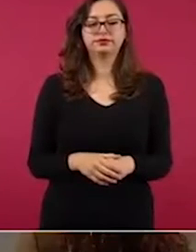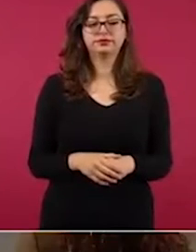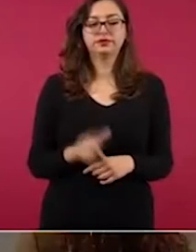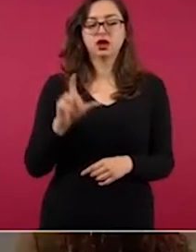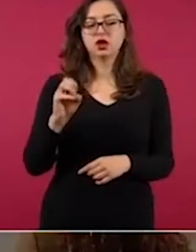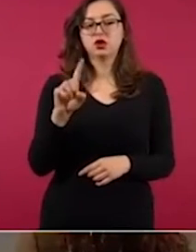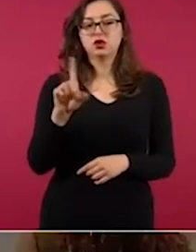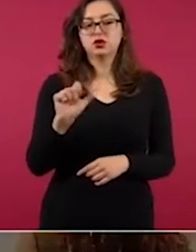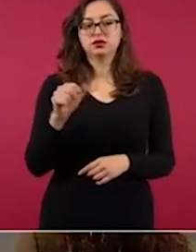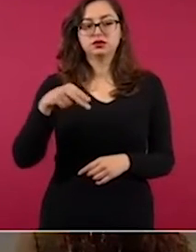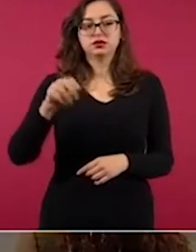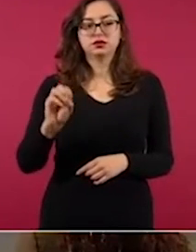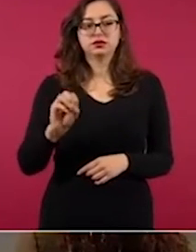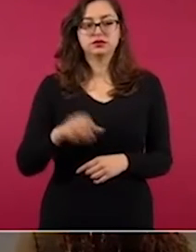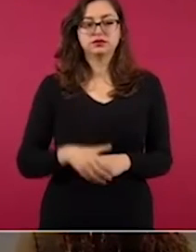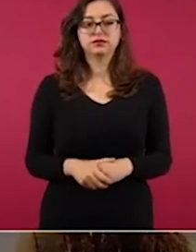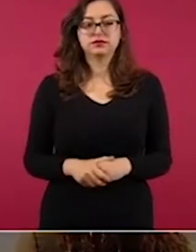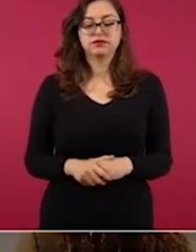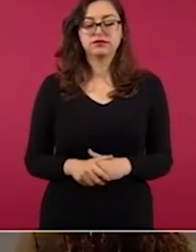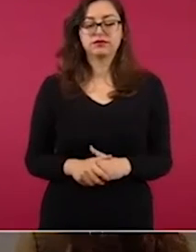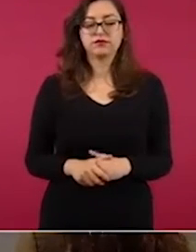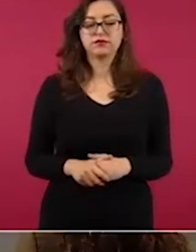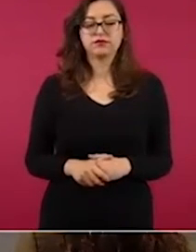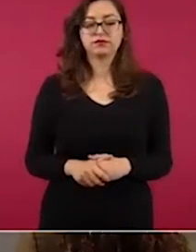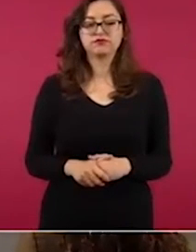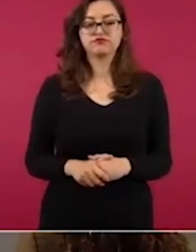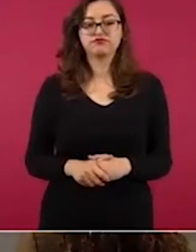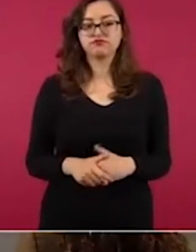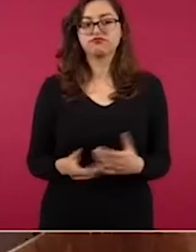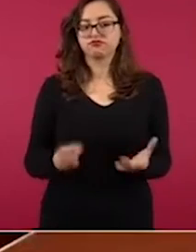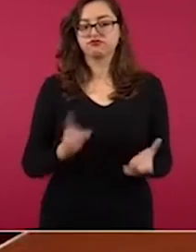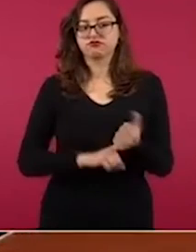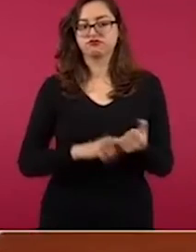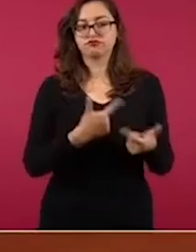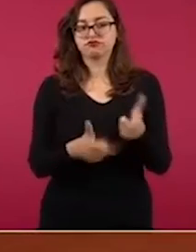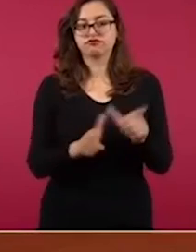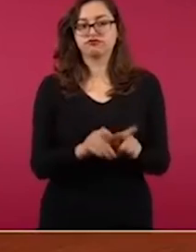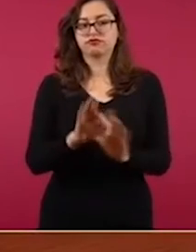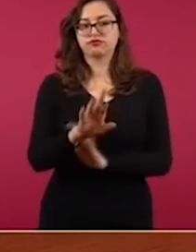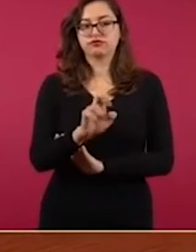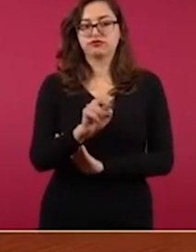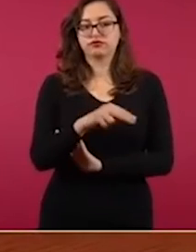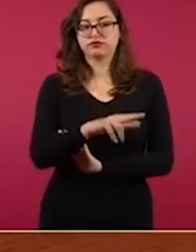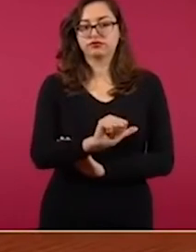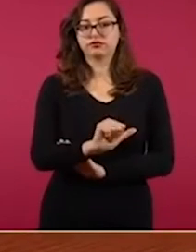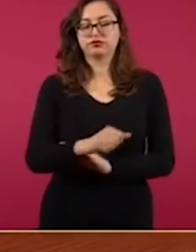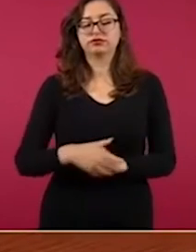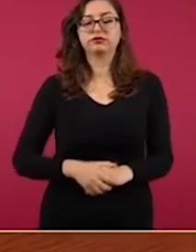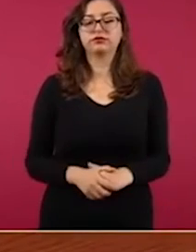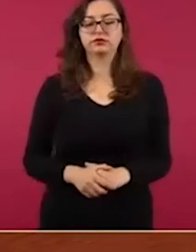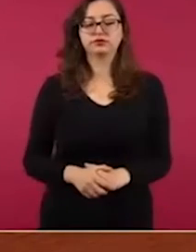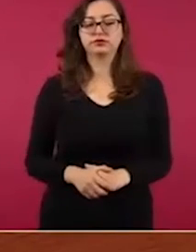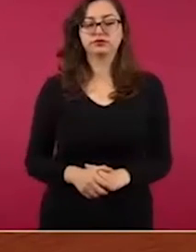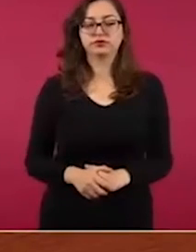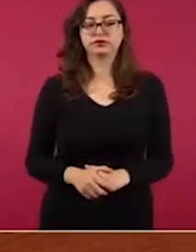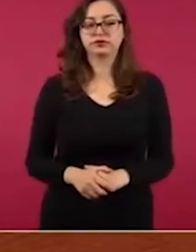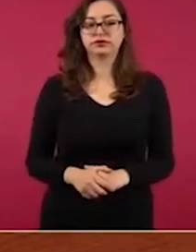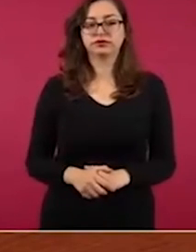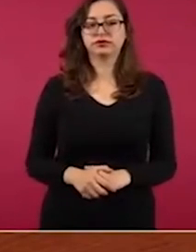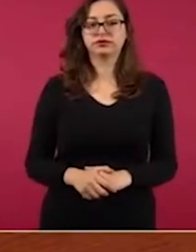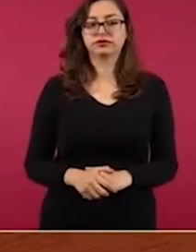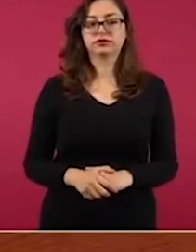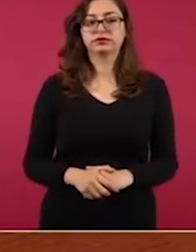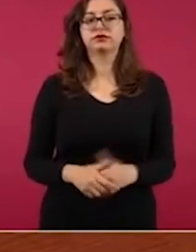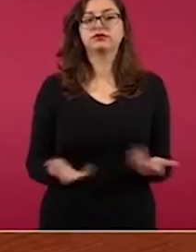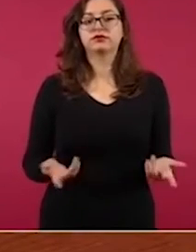Freno, Gustavo de Hoyos, ese es la